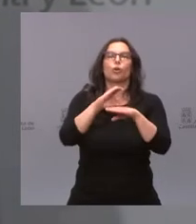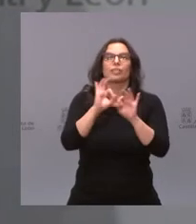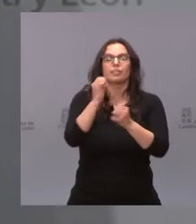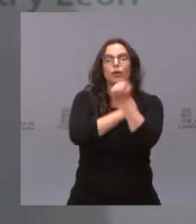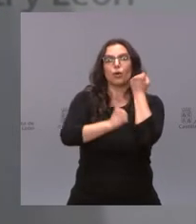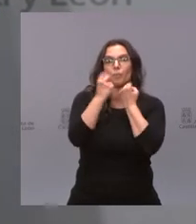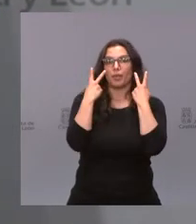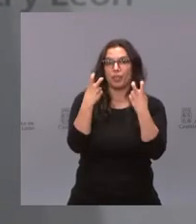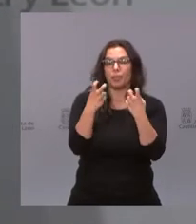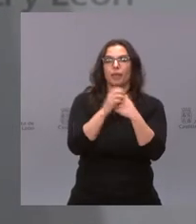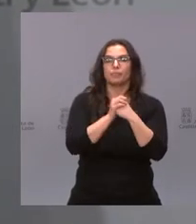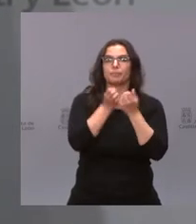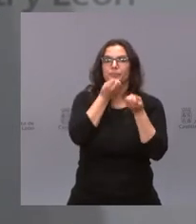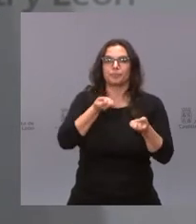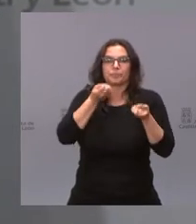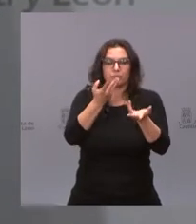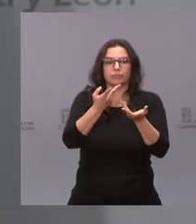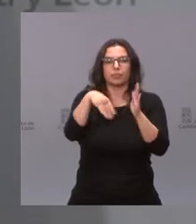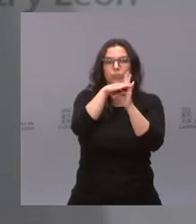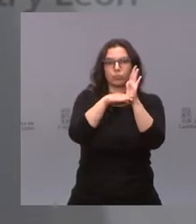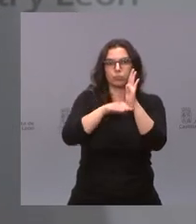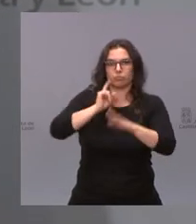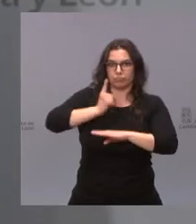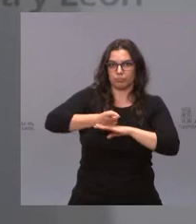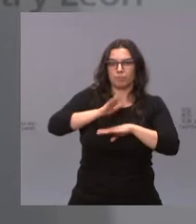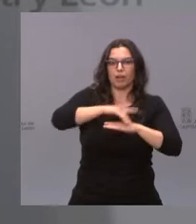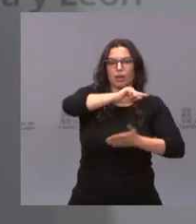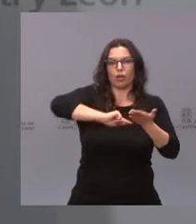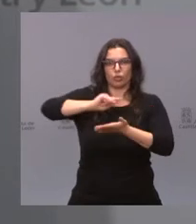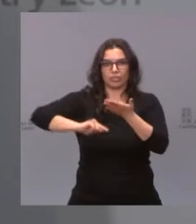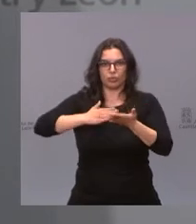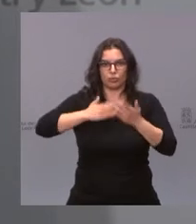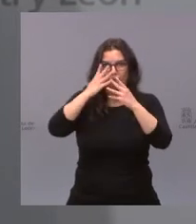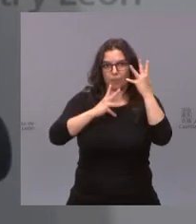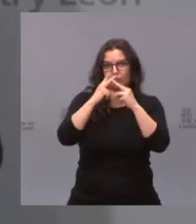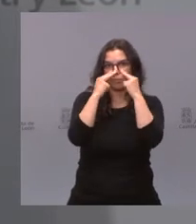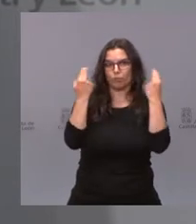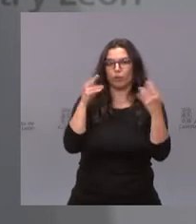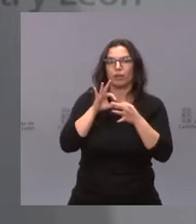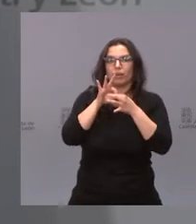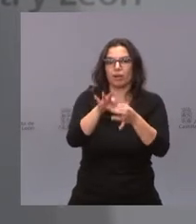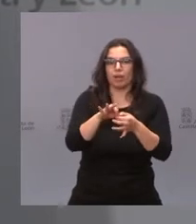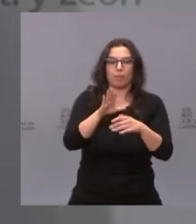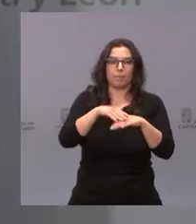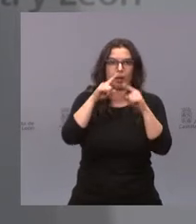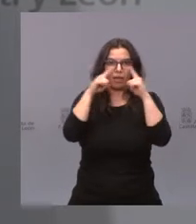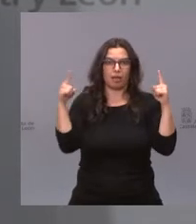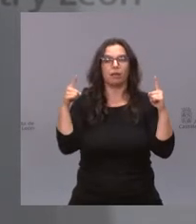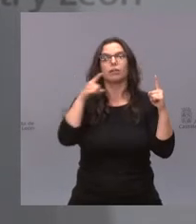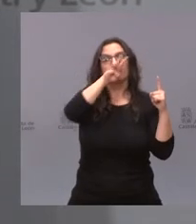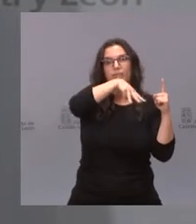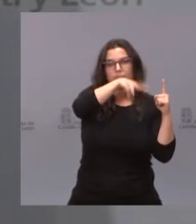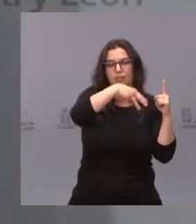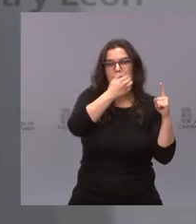Economía y Hacienda informa de las directrices vinculantes para la contratación administrativa relativas a este primer trimestre del